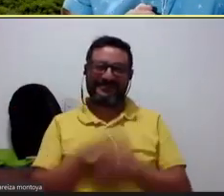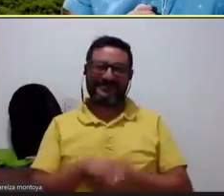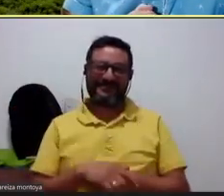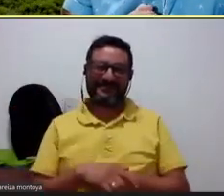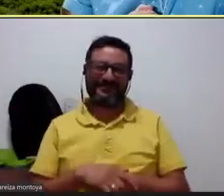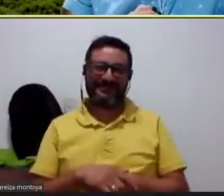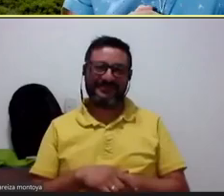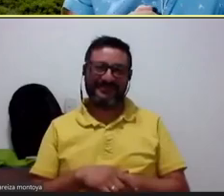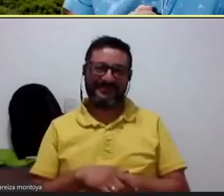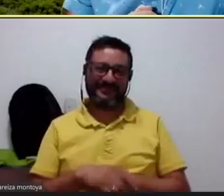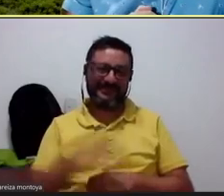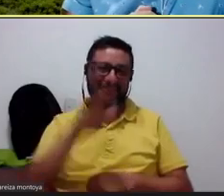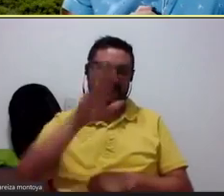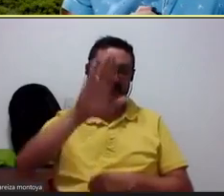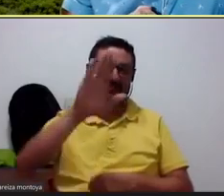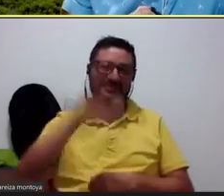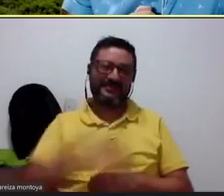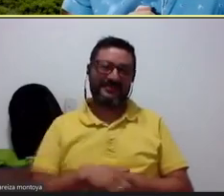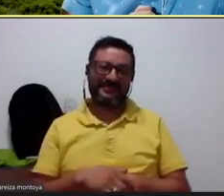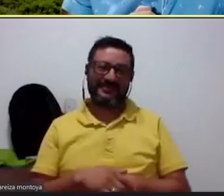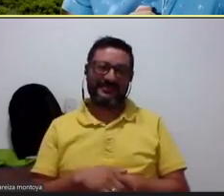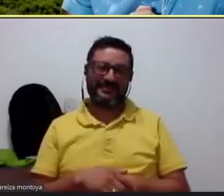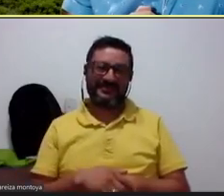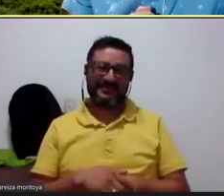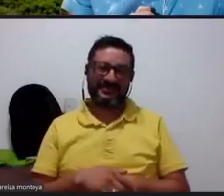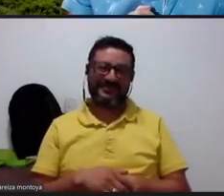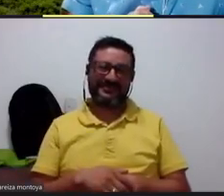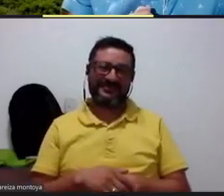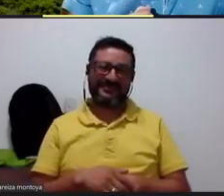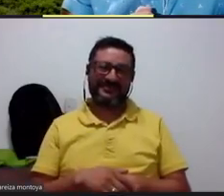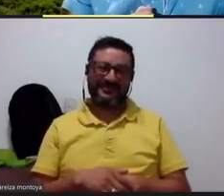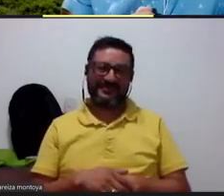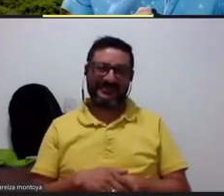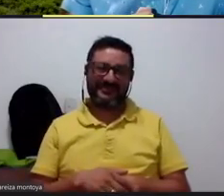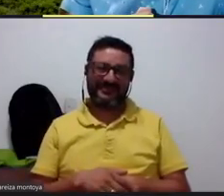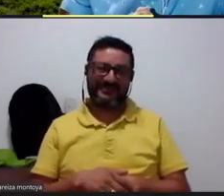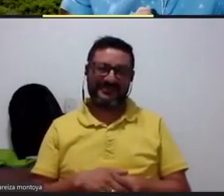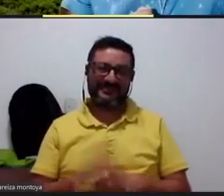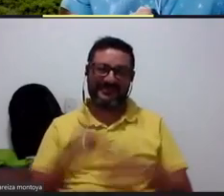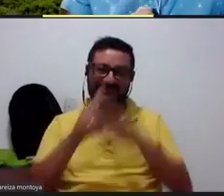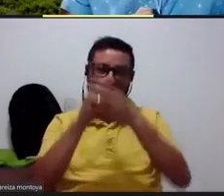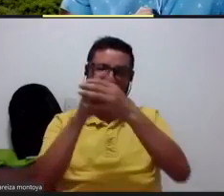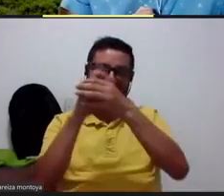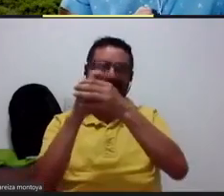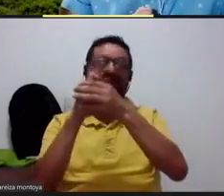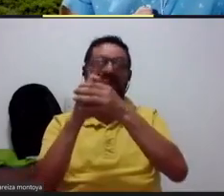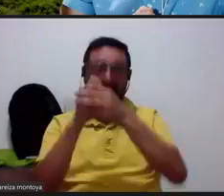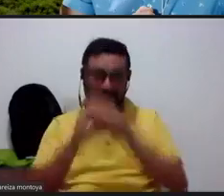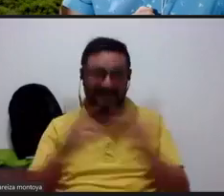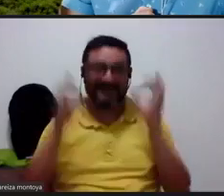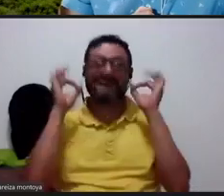como se cayó un mito en Envigado. El gusano de guayaba es peligroso.